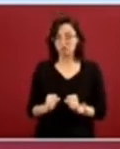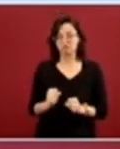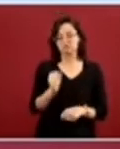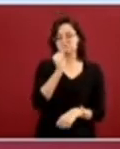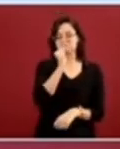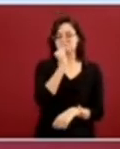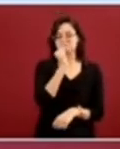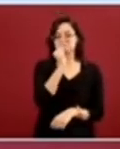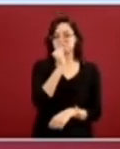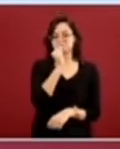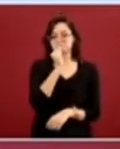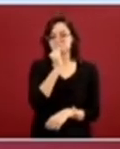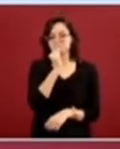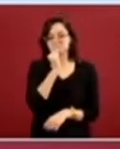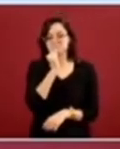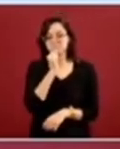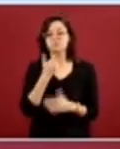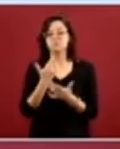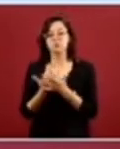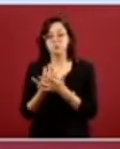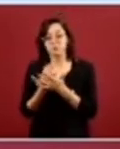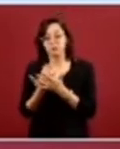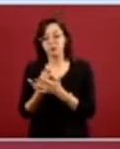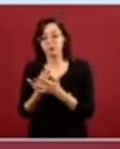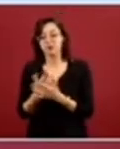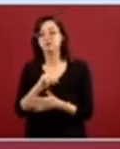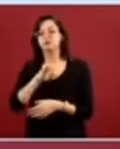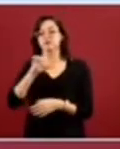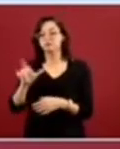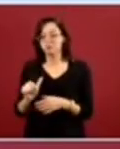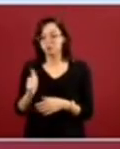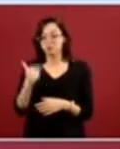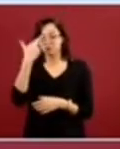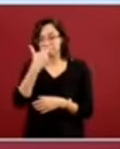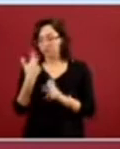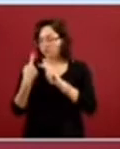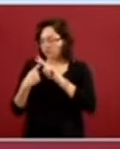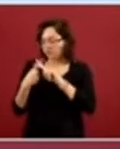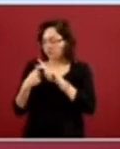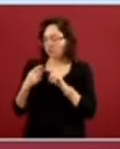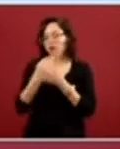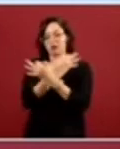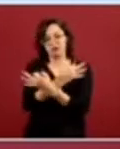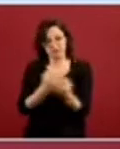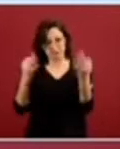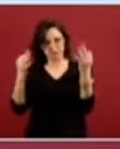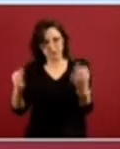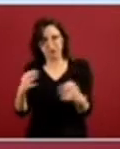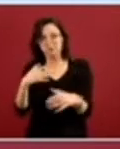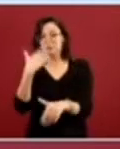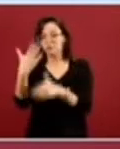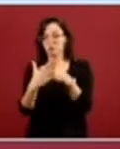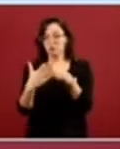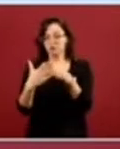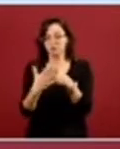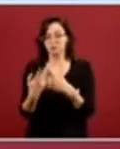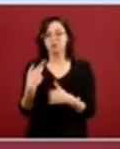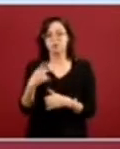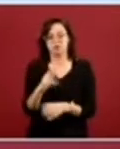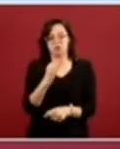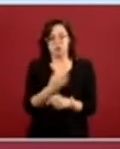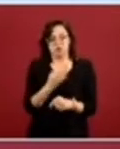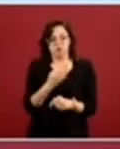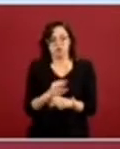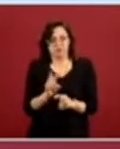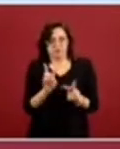lo anunciemos, lo haremos de manera formal con los análisis numéricos. Sin embargo, nos gusta que visualmente